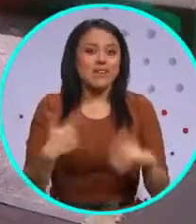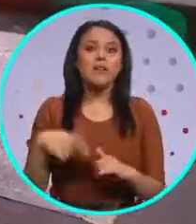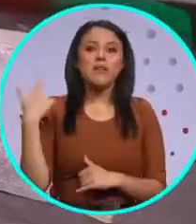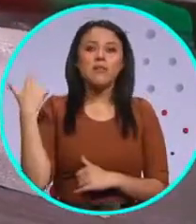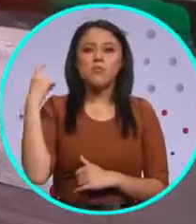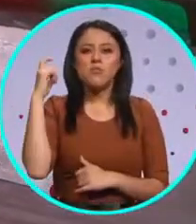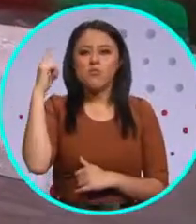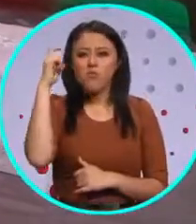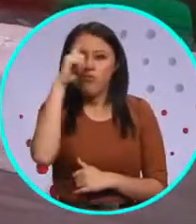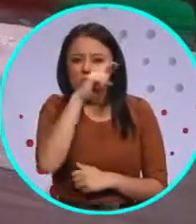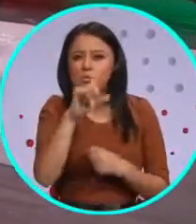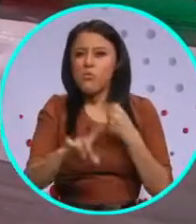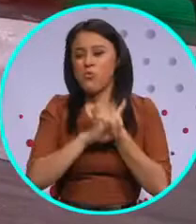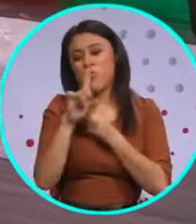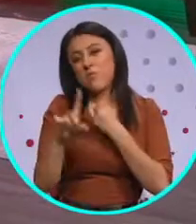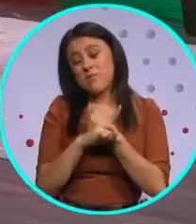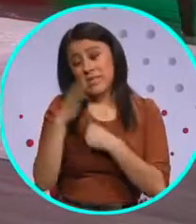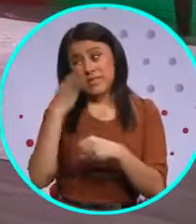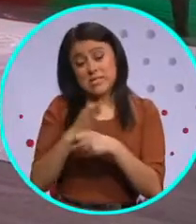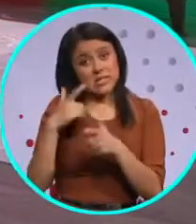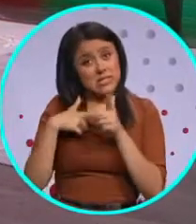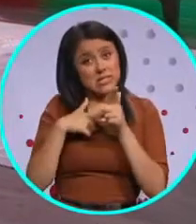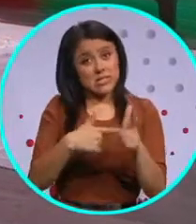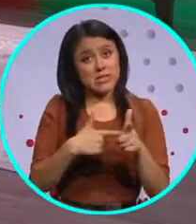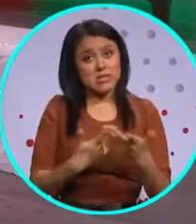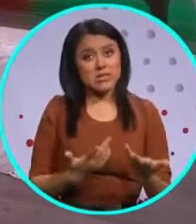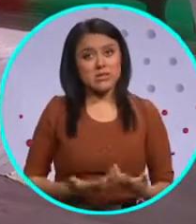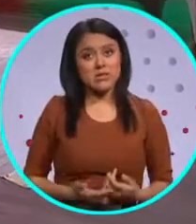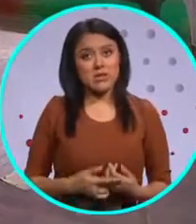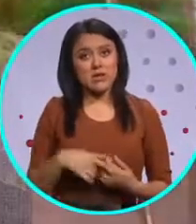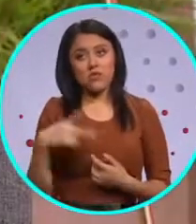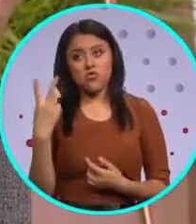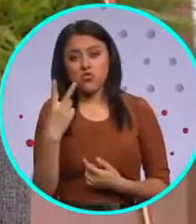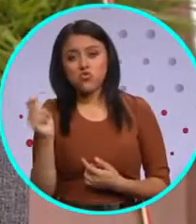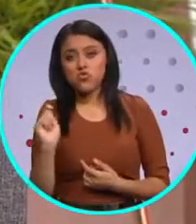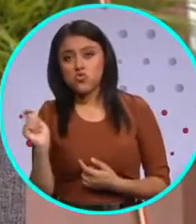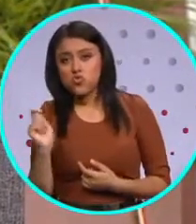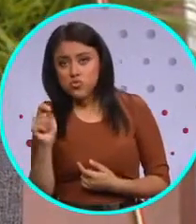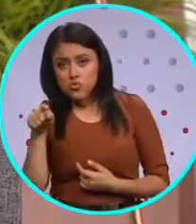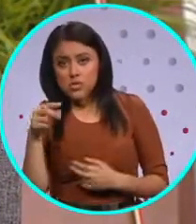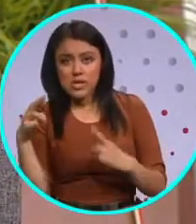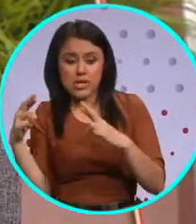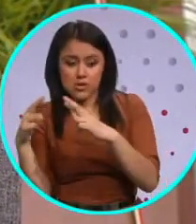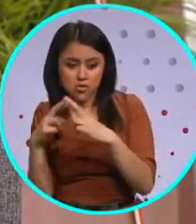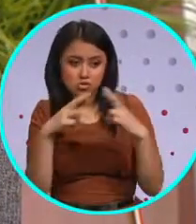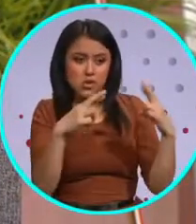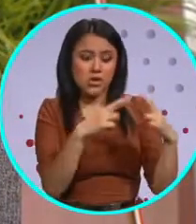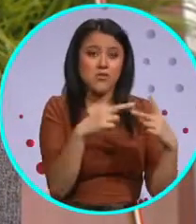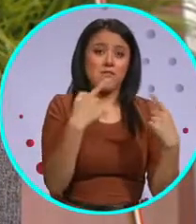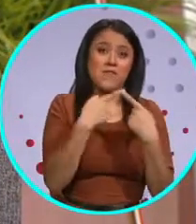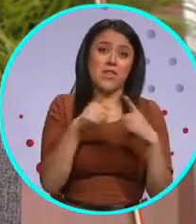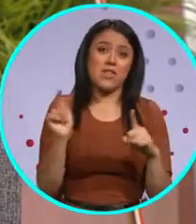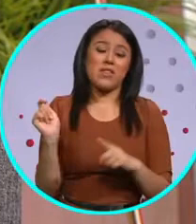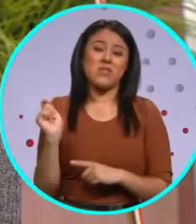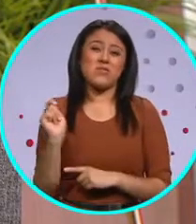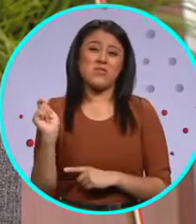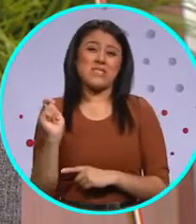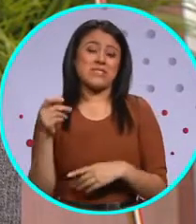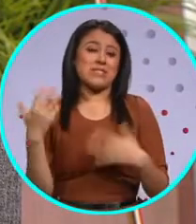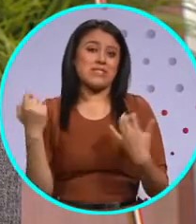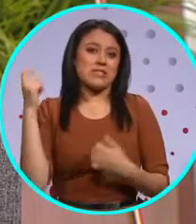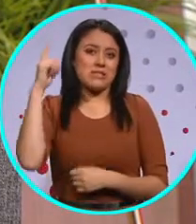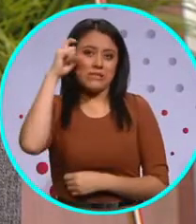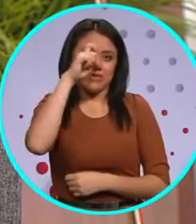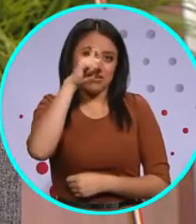que en la actualidad llega a ser frecuente el tema de una pareja que cuando cada uno de una religión diferente ahí de entrada pues es